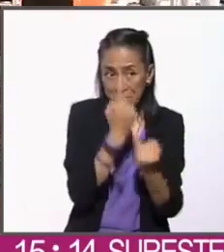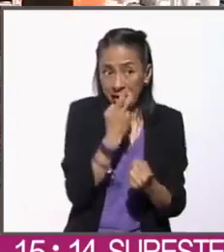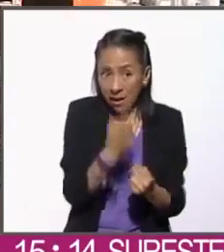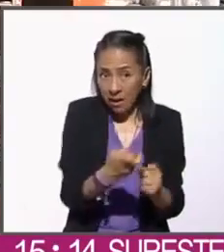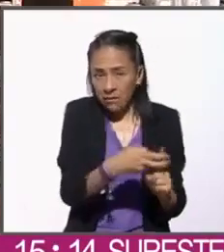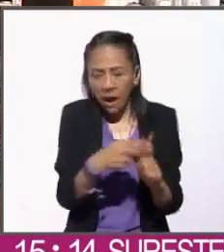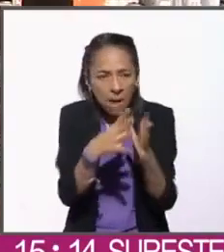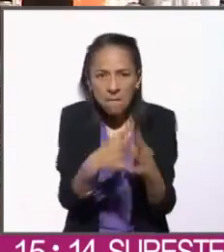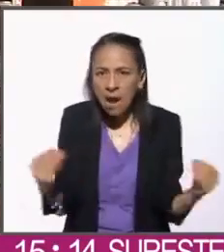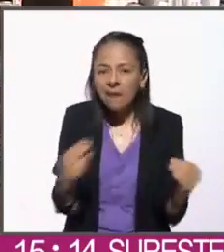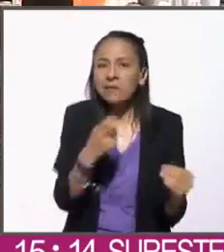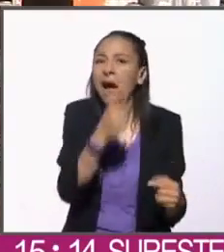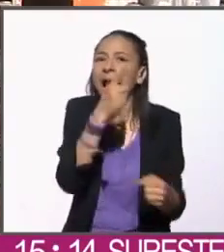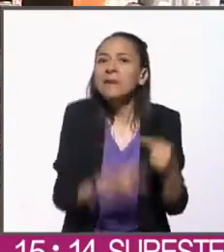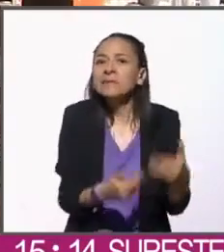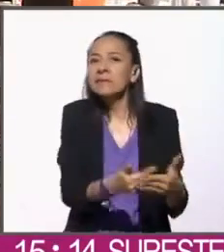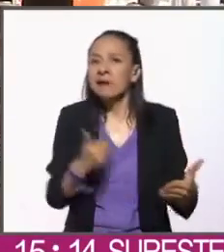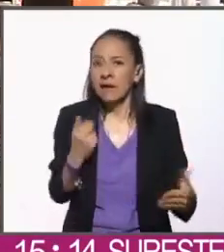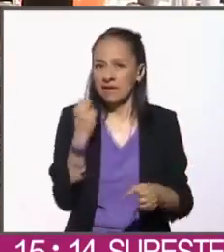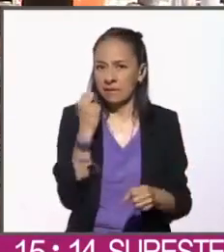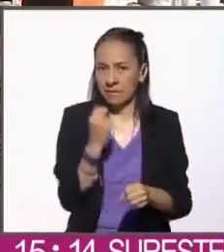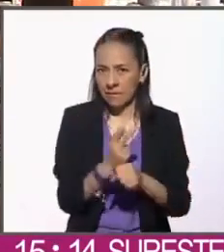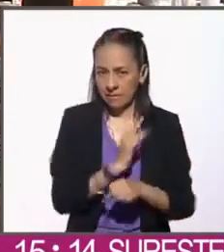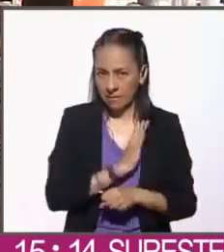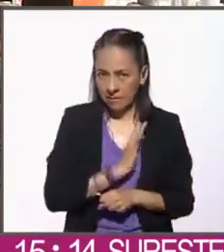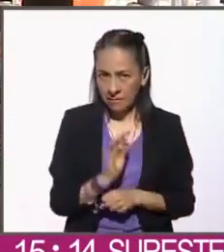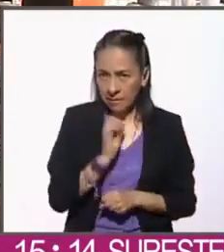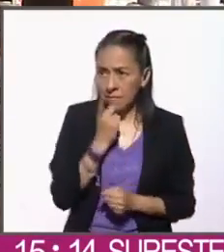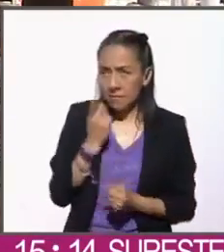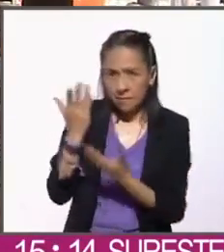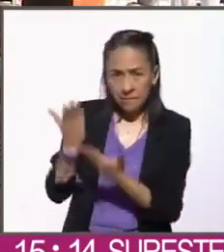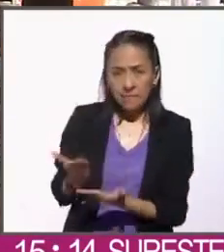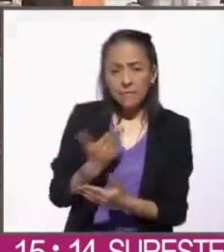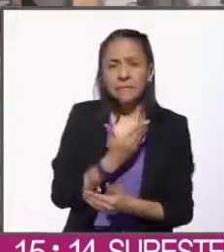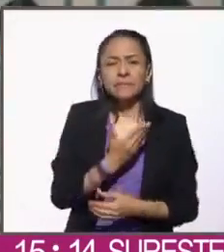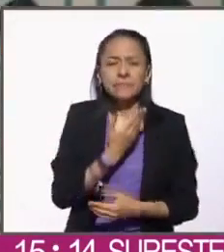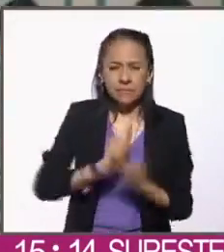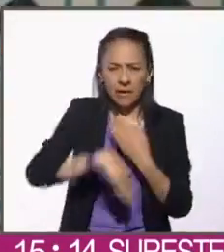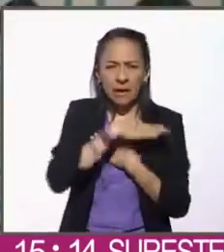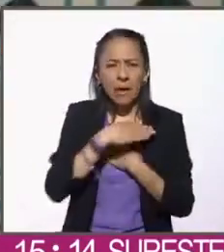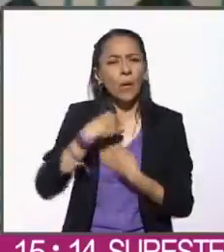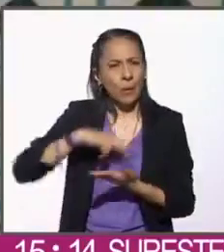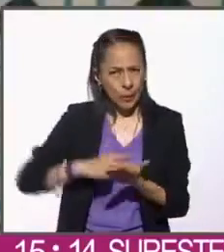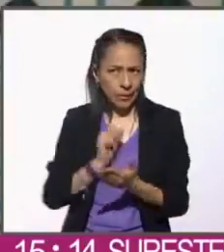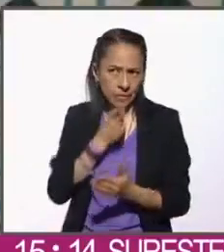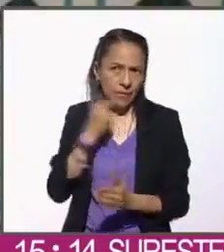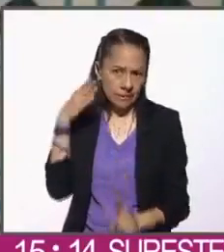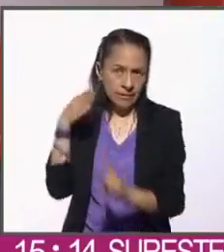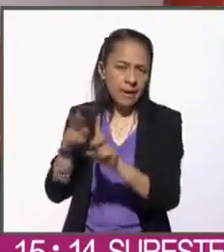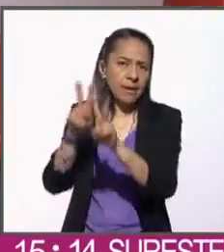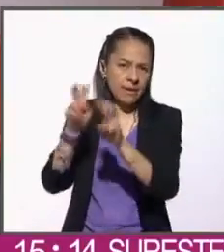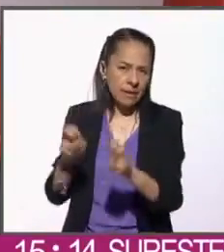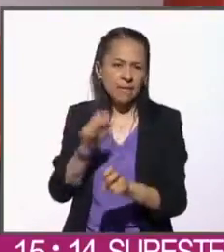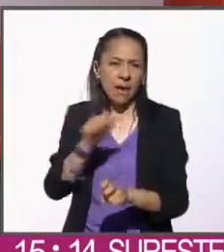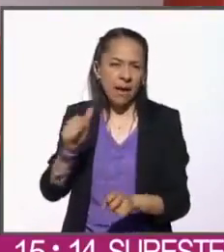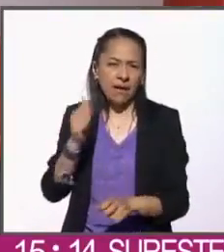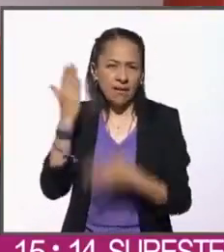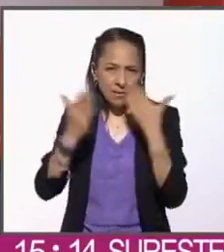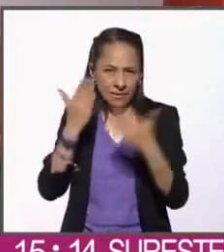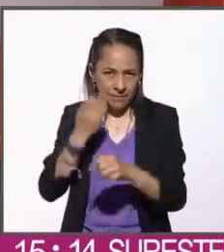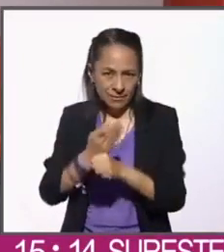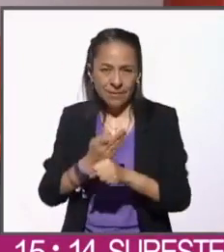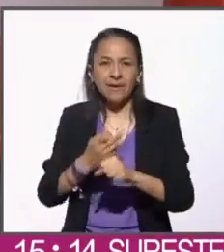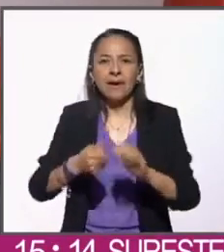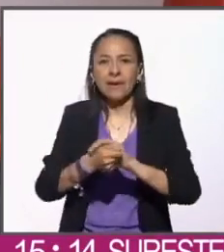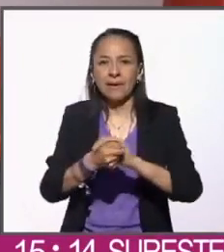desaparición. Claudia Sheinbaum también retomó el tema de los estudiantes de Ayotzinapa y dijo que si hay una reunión pactada con